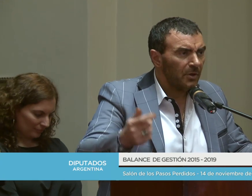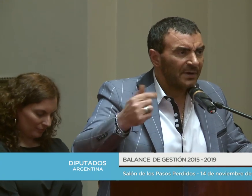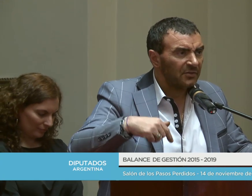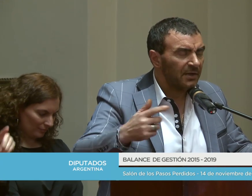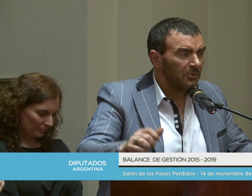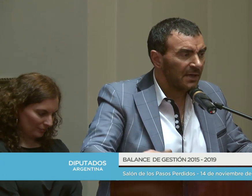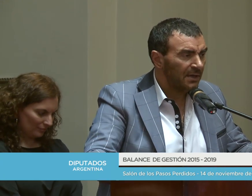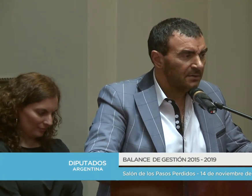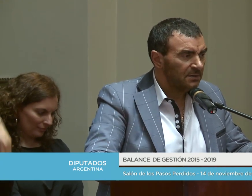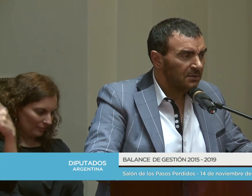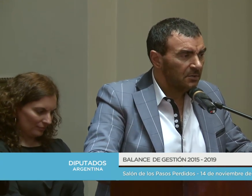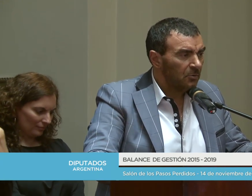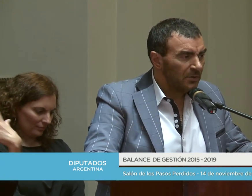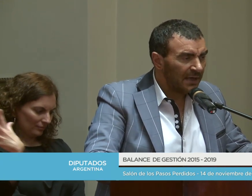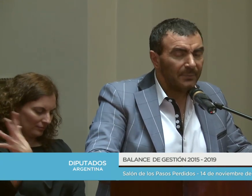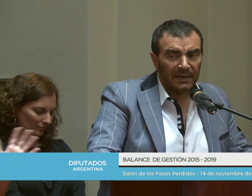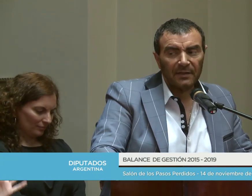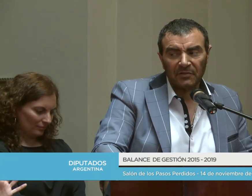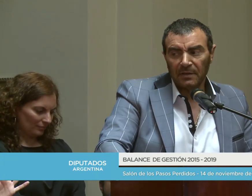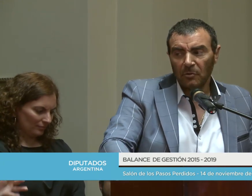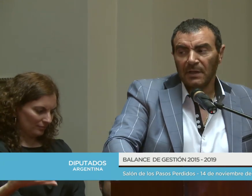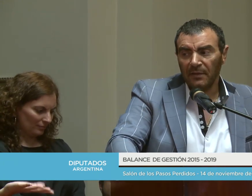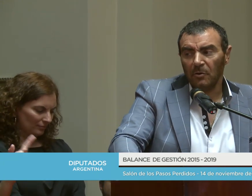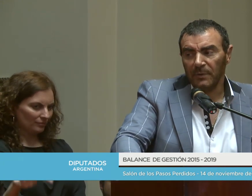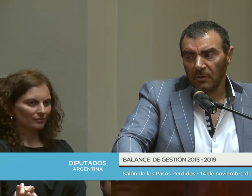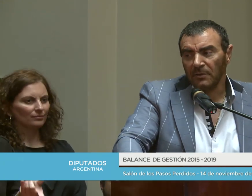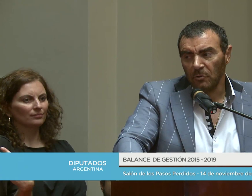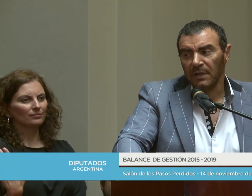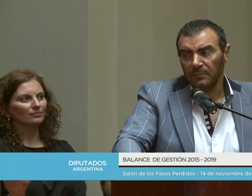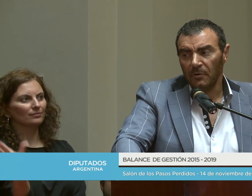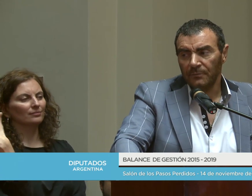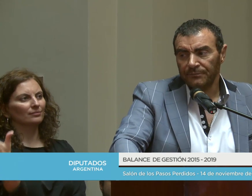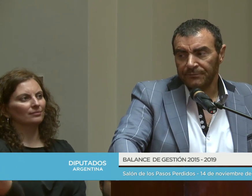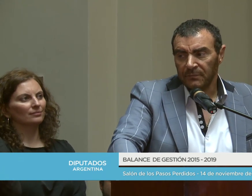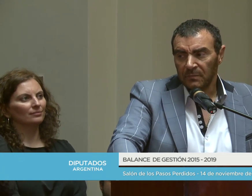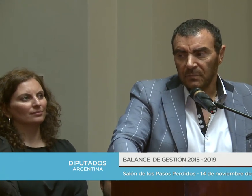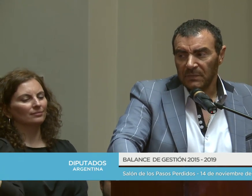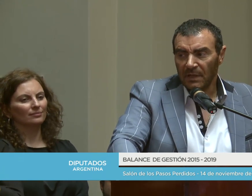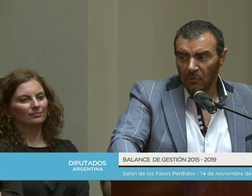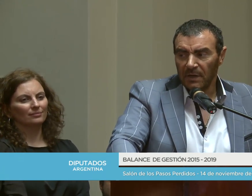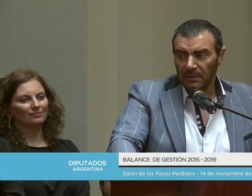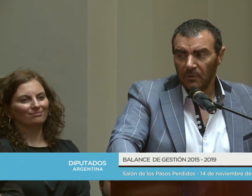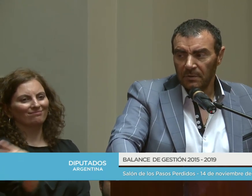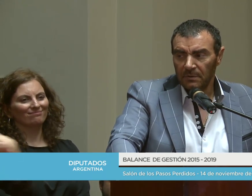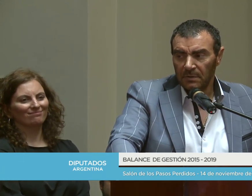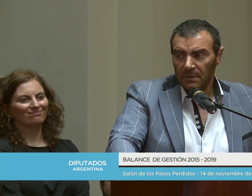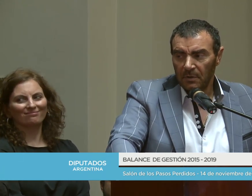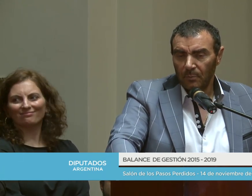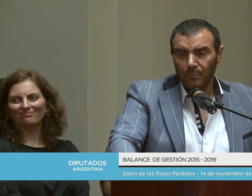Pero no es para decirla hoy acá. Hoy acá es para agradecer. Y yo te agradezco a Miro y a todo el equipo. Y a todo el